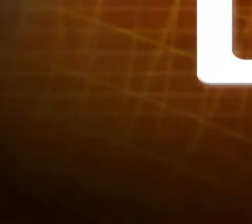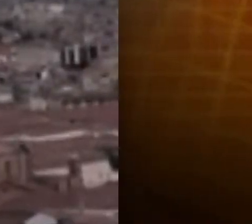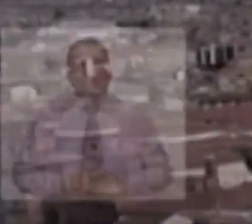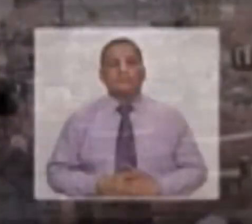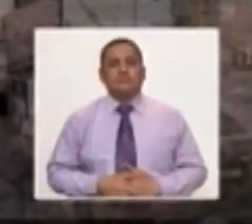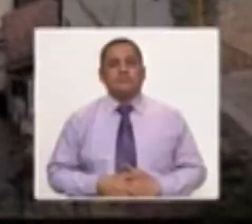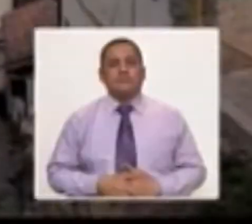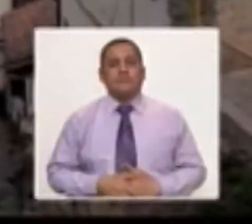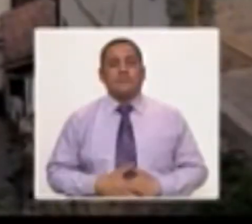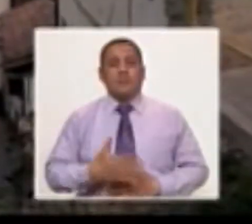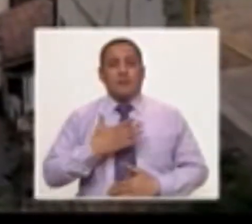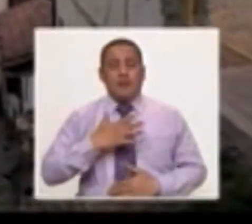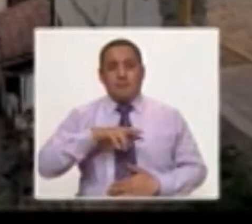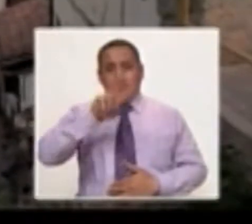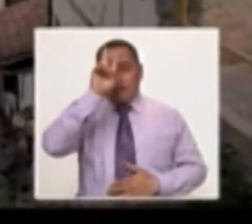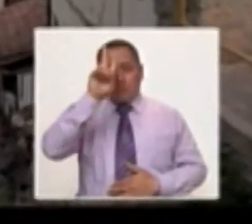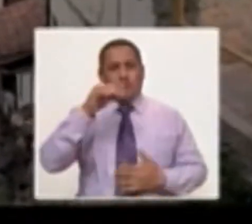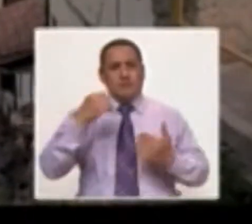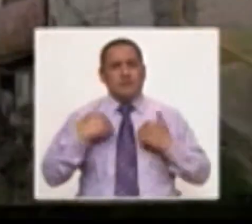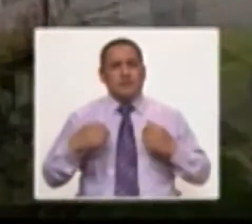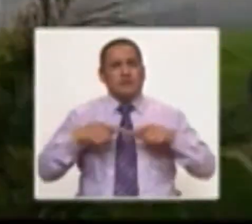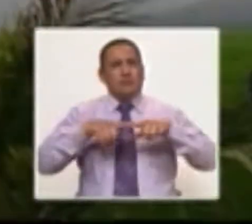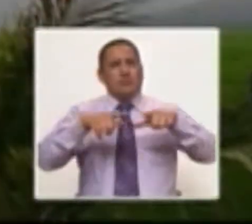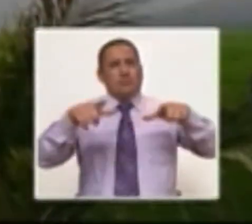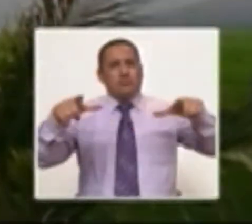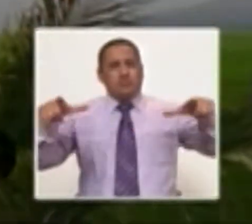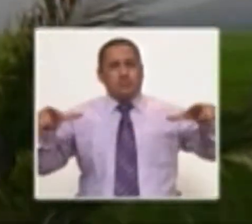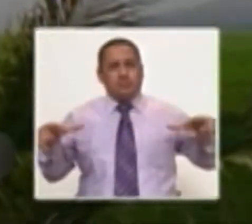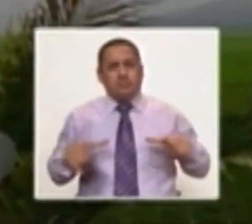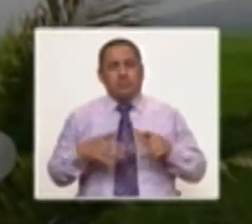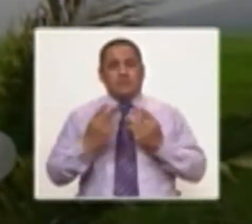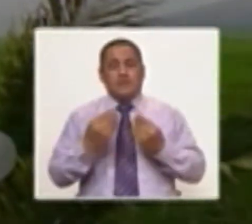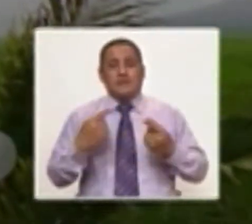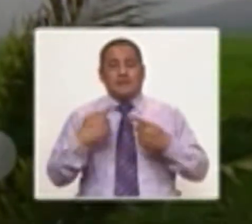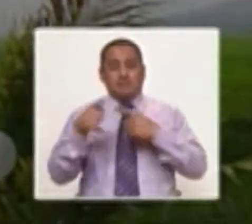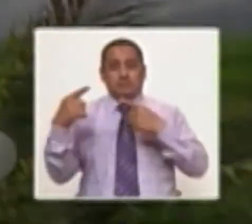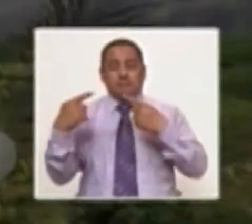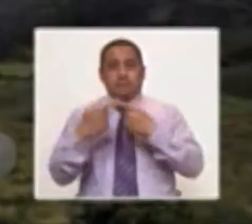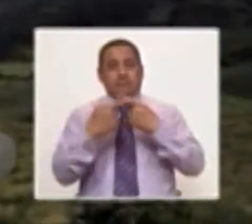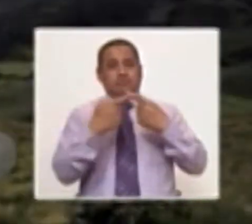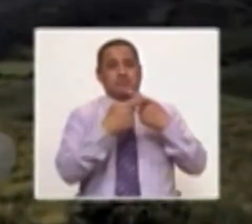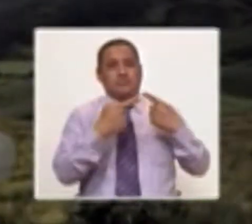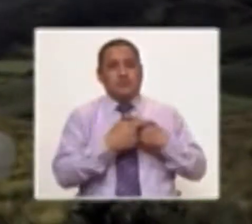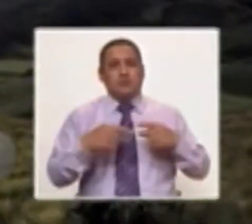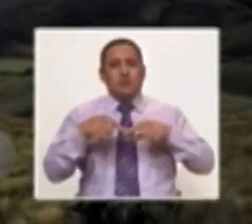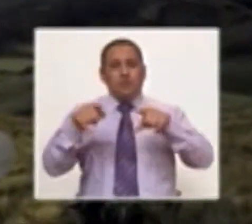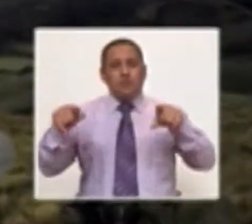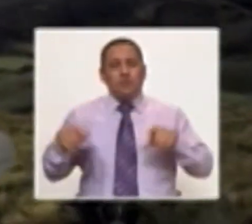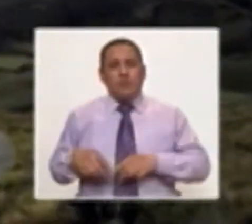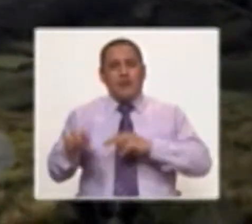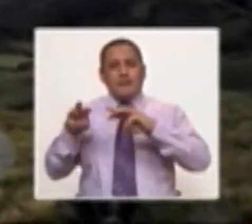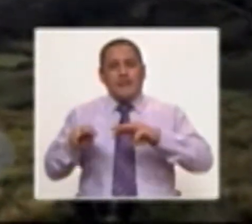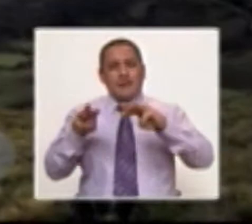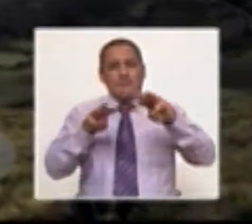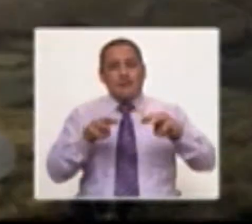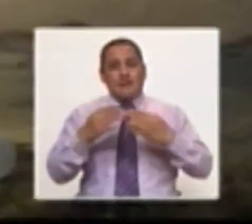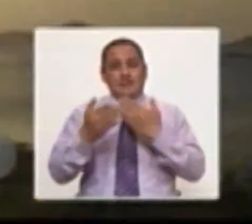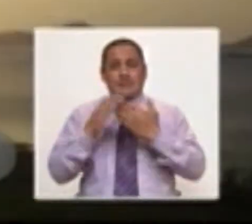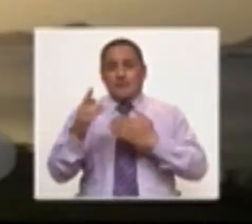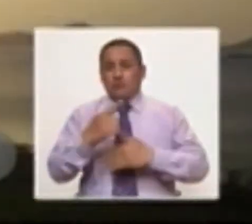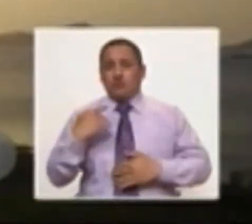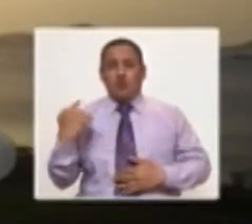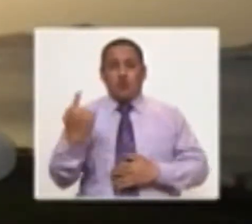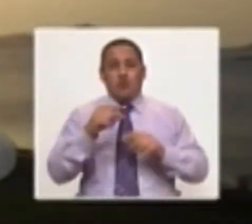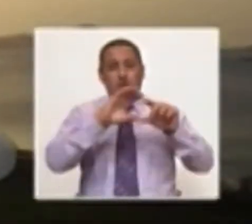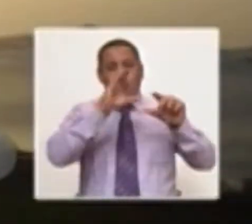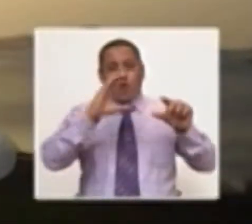Nuestro país tiene un territorio lleno de contrastes. Desde las arenas bañadas por el mar que acompañan todo